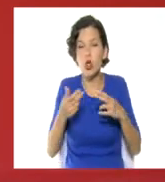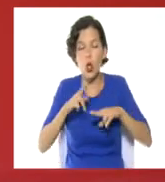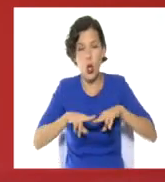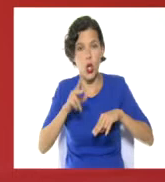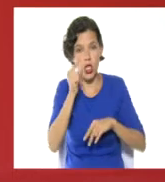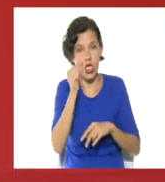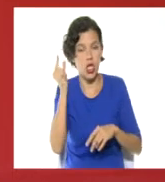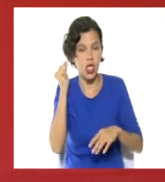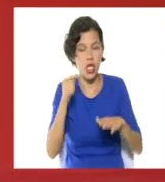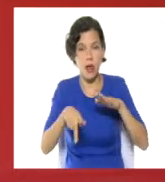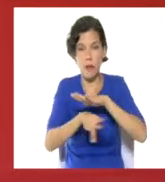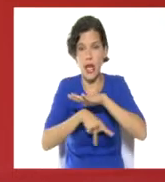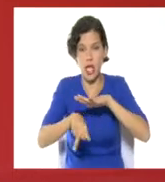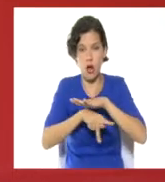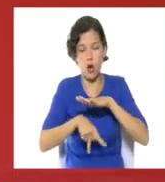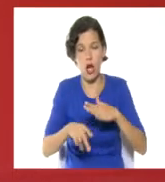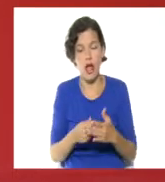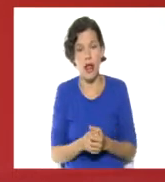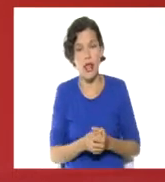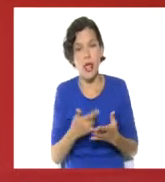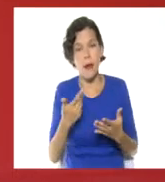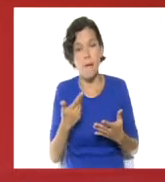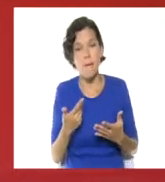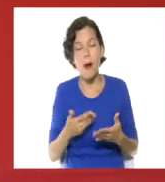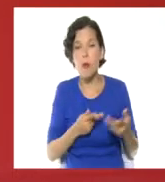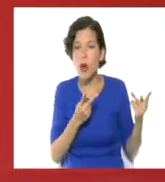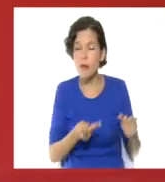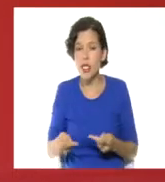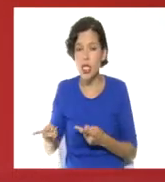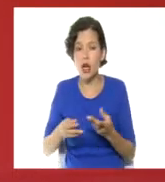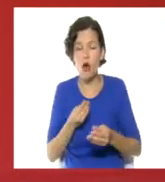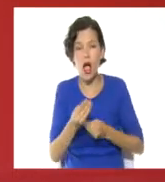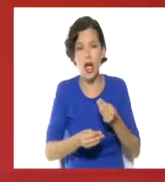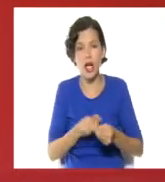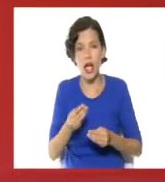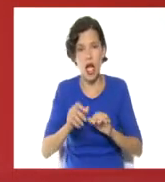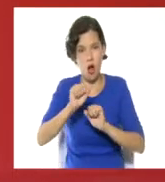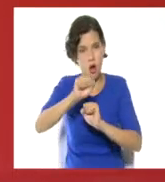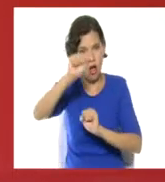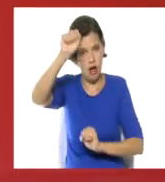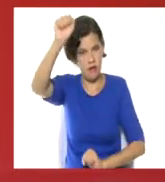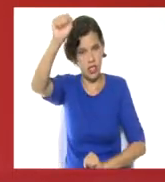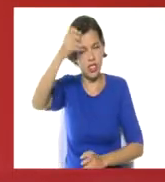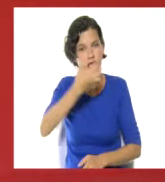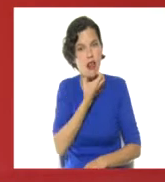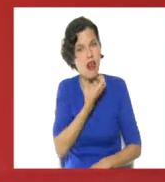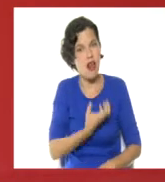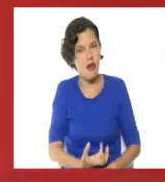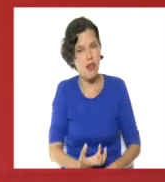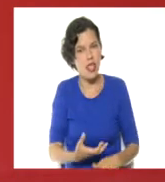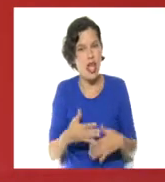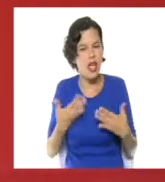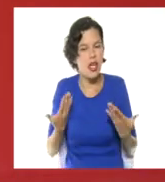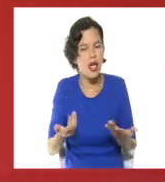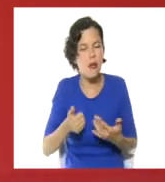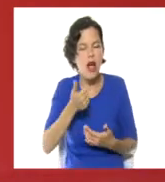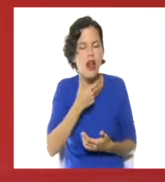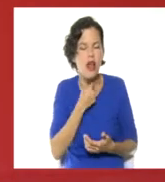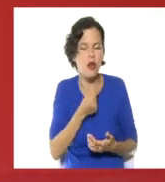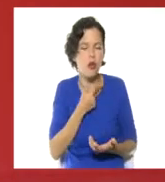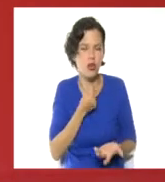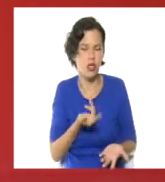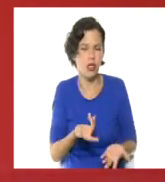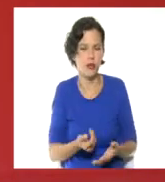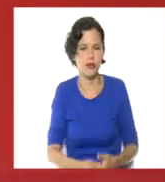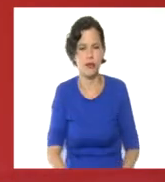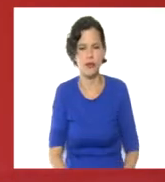niñas de la etapa preescolar. Y para ellos vamos a invitarlos a que realicen un afiche de la Navidad que ellos desean tener. Como